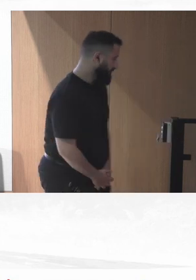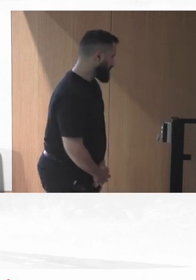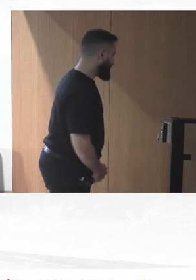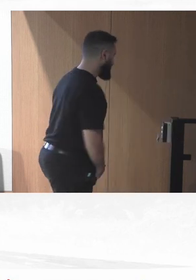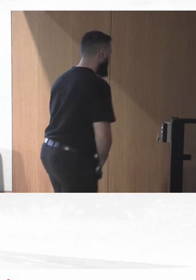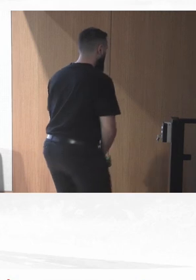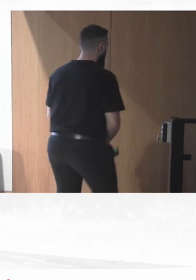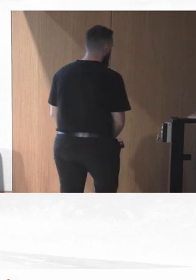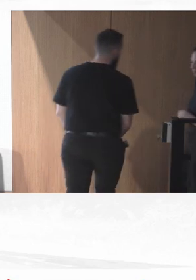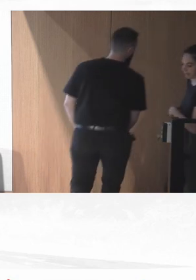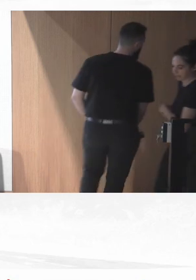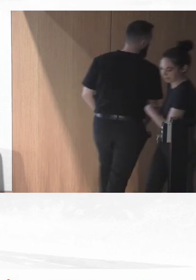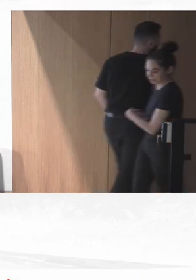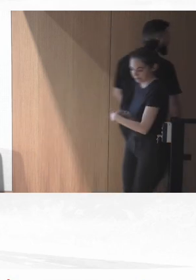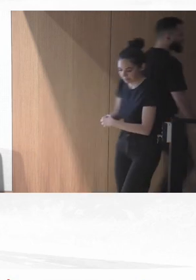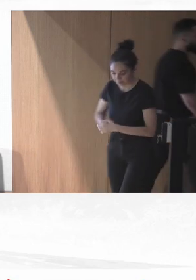creo que a veces puede,